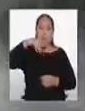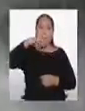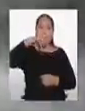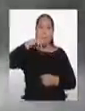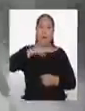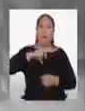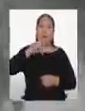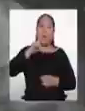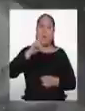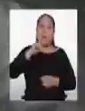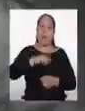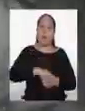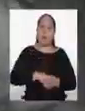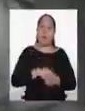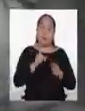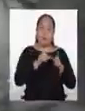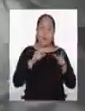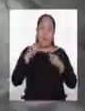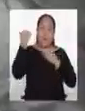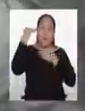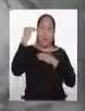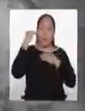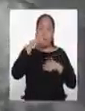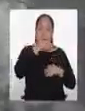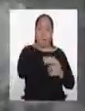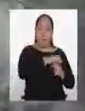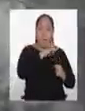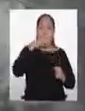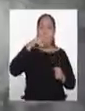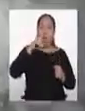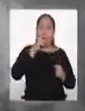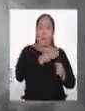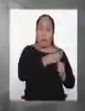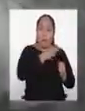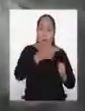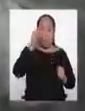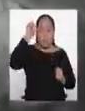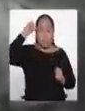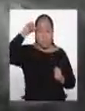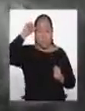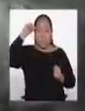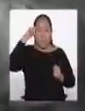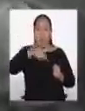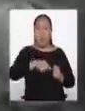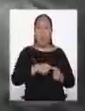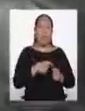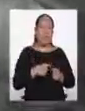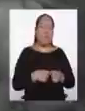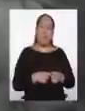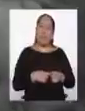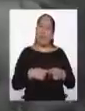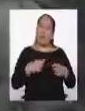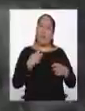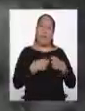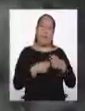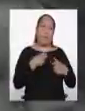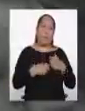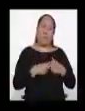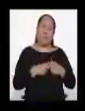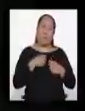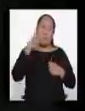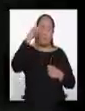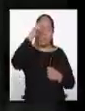en Ayabaca, departamento de Piura. Molina recuerda vívidamente los terribles momentos que les tocó